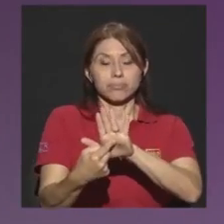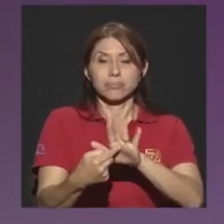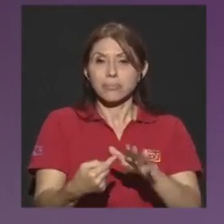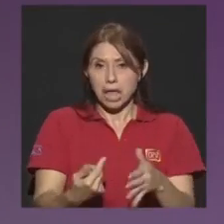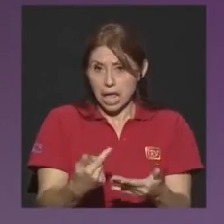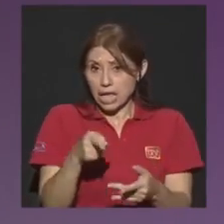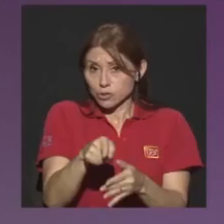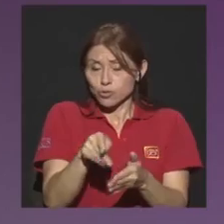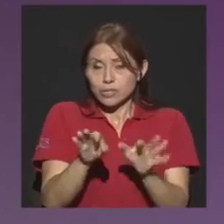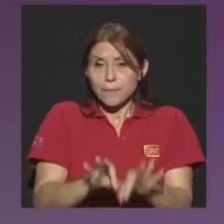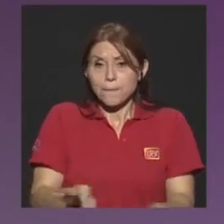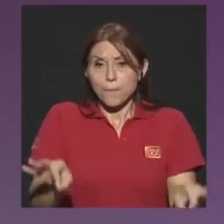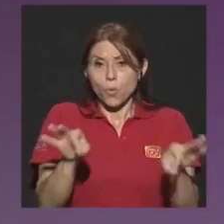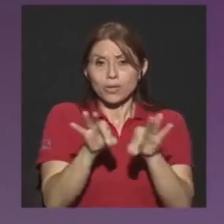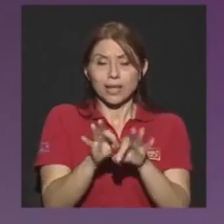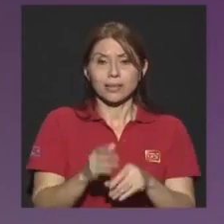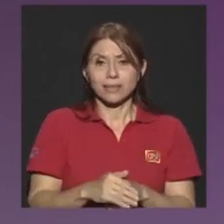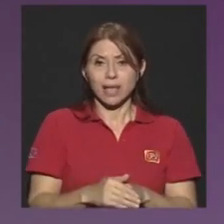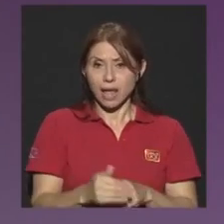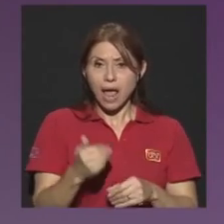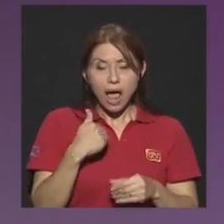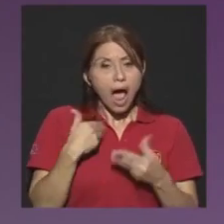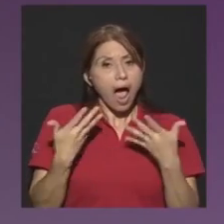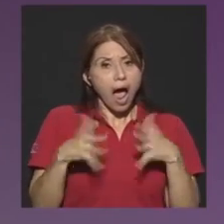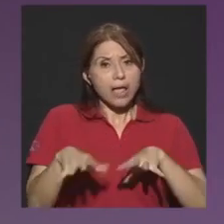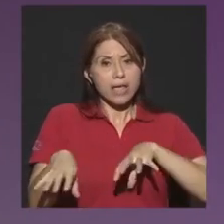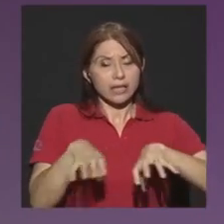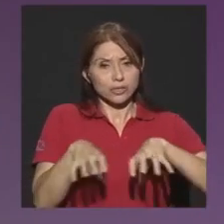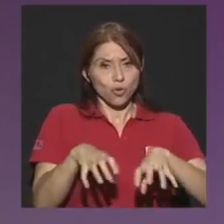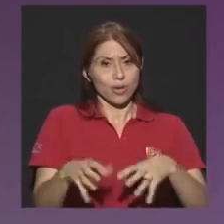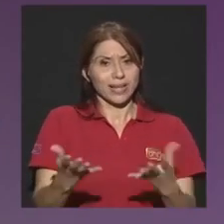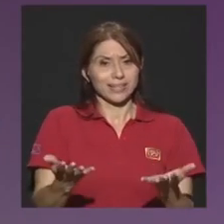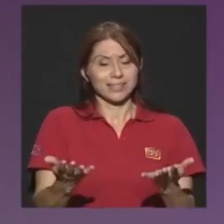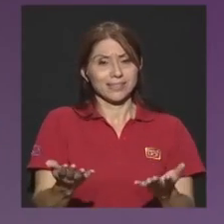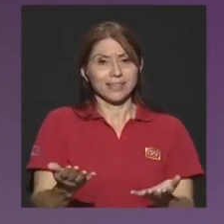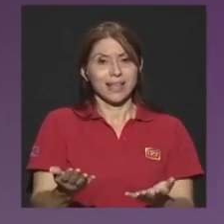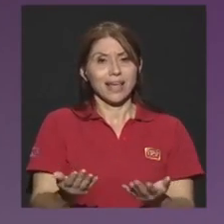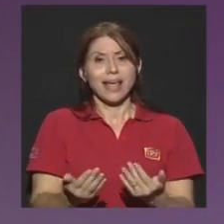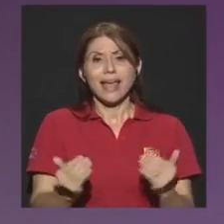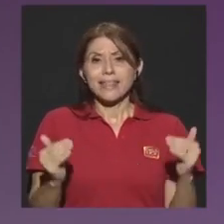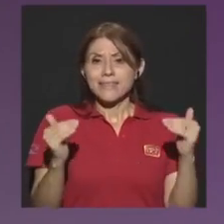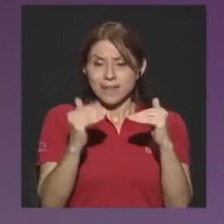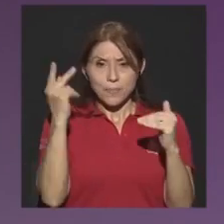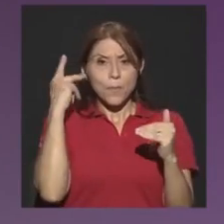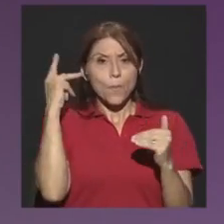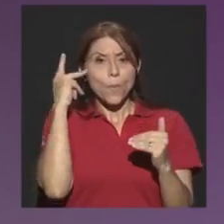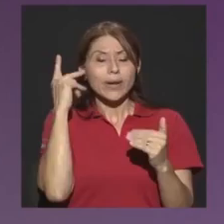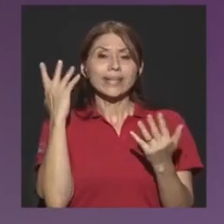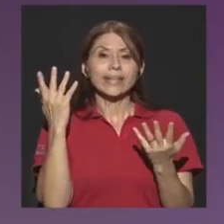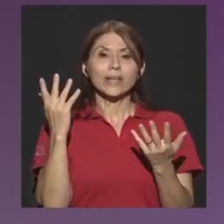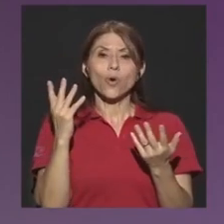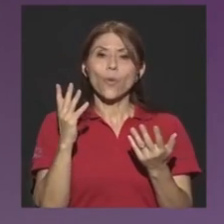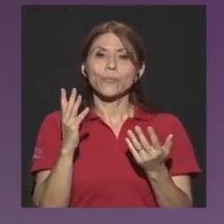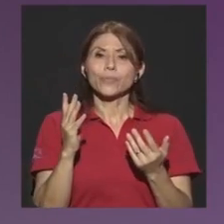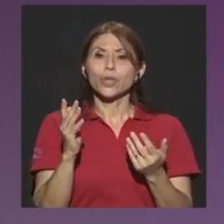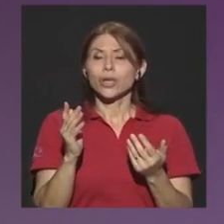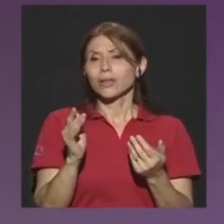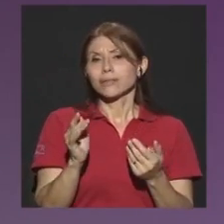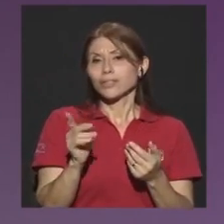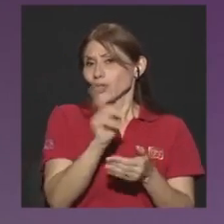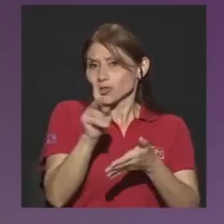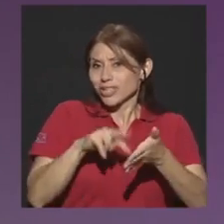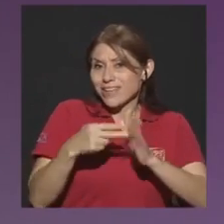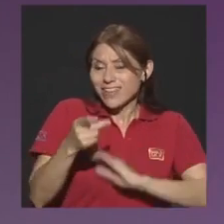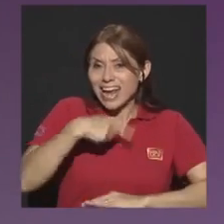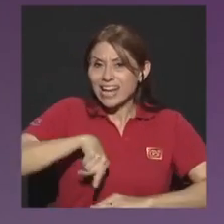Hay acciones en donde políticamente pueden, en lugar de empujar y de ir en contra de los medios, porque también tienen